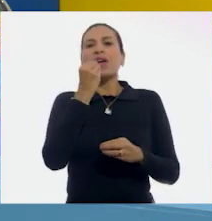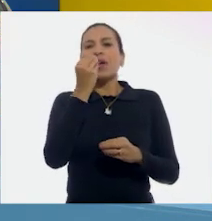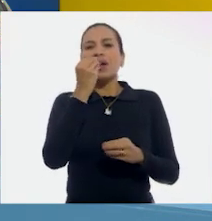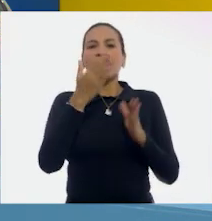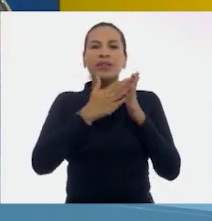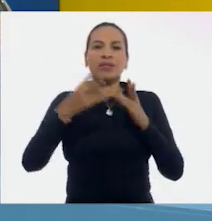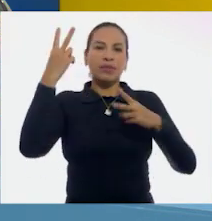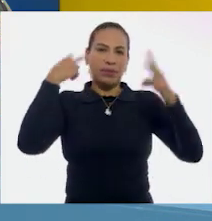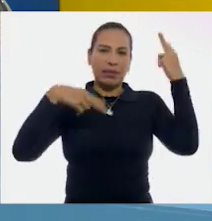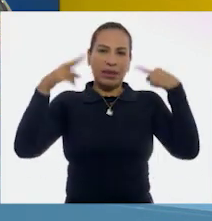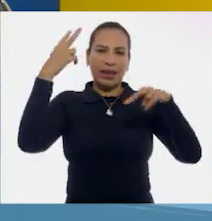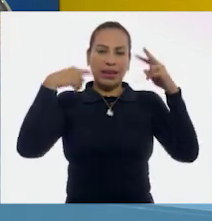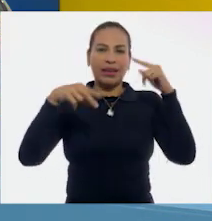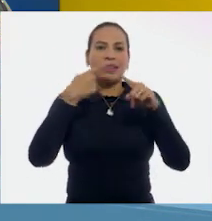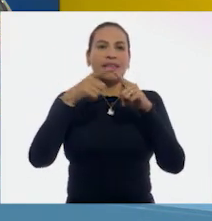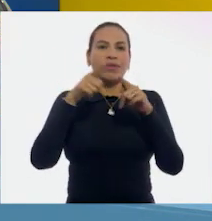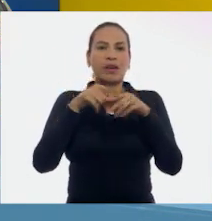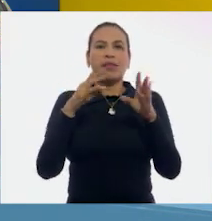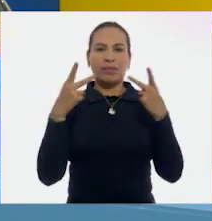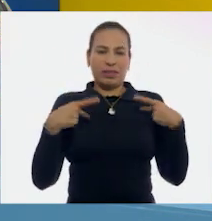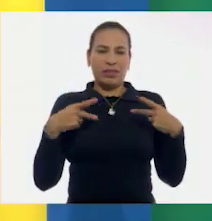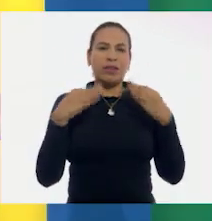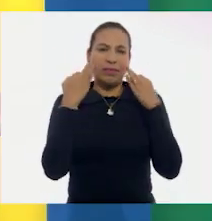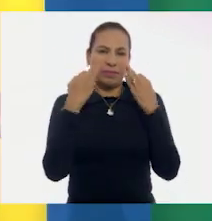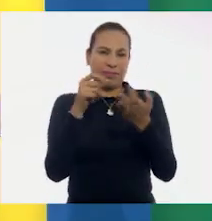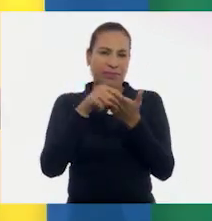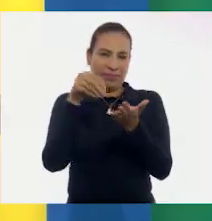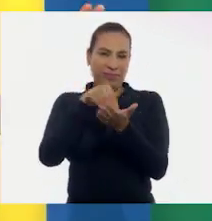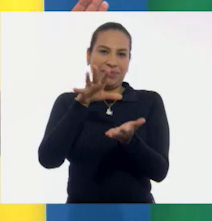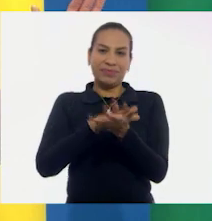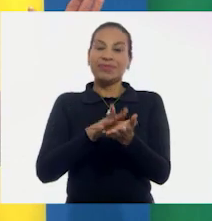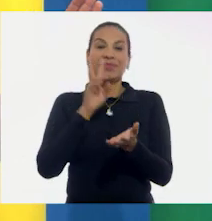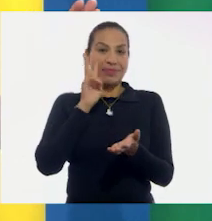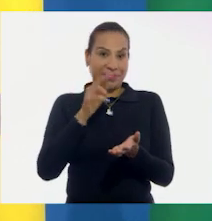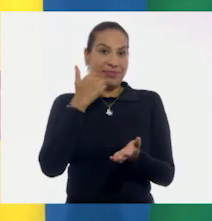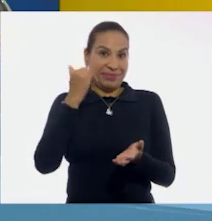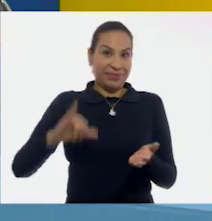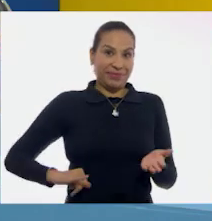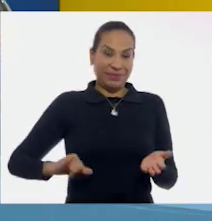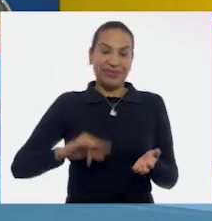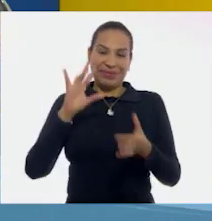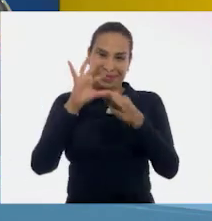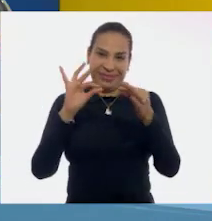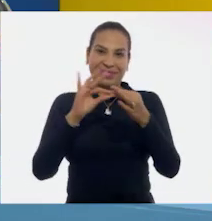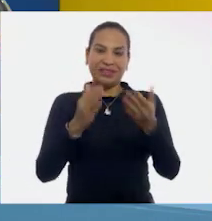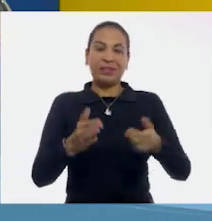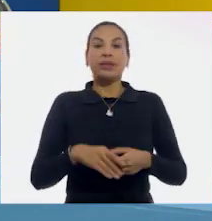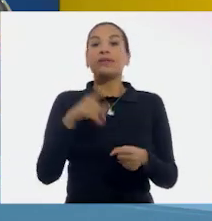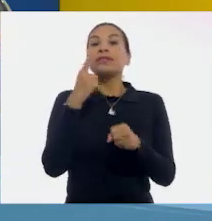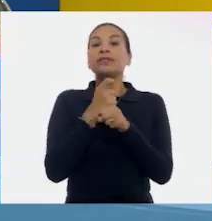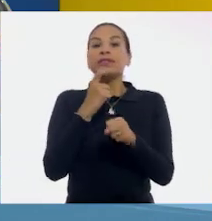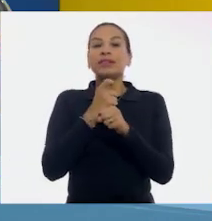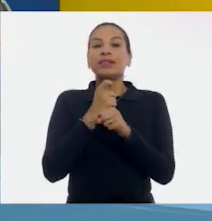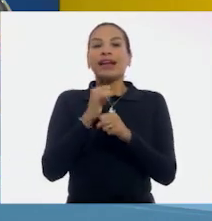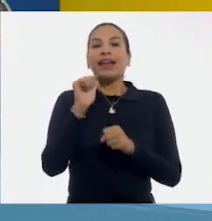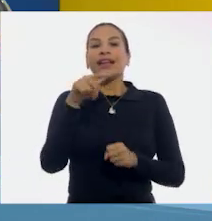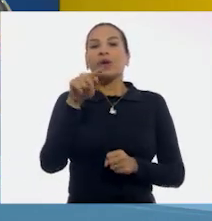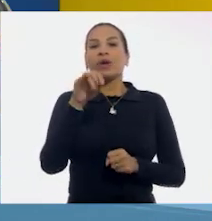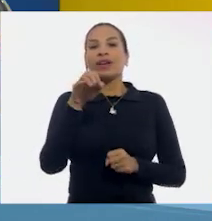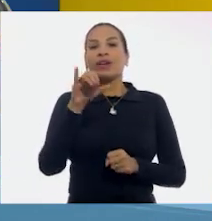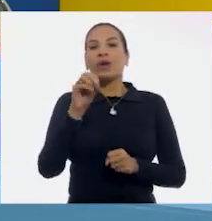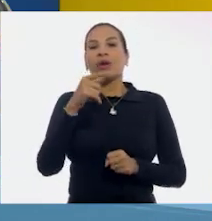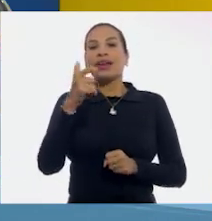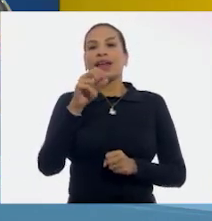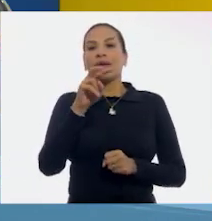durante los viajes de algunos de estos testimonios? Qué interesante, vamos a escucharlos. Muy bien. El primero es de Antonio de Guevara,